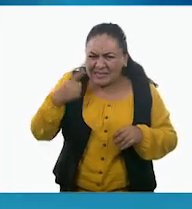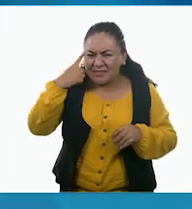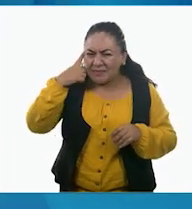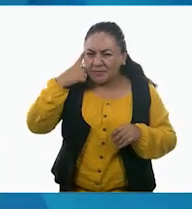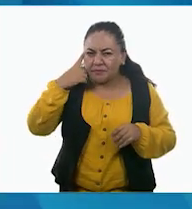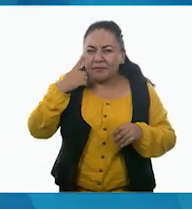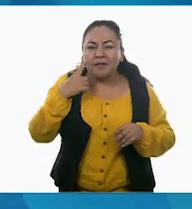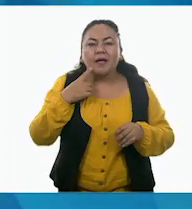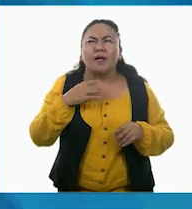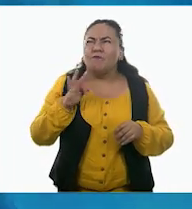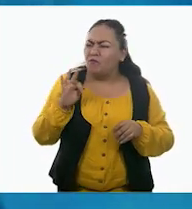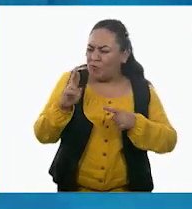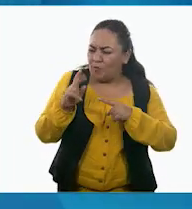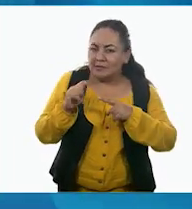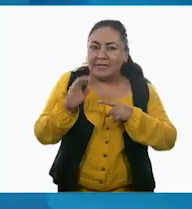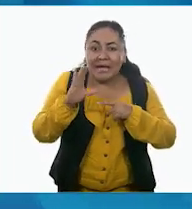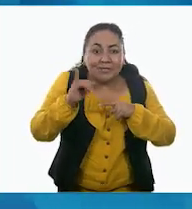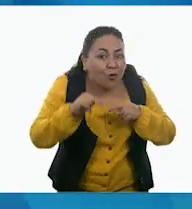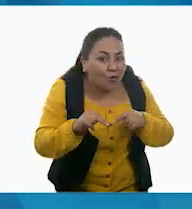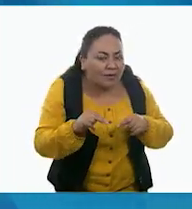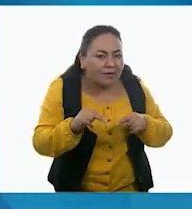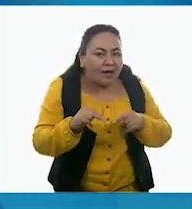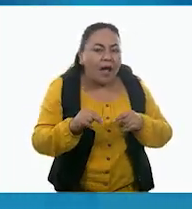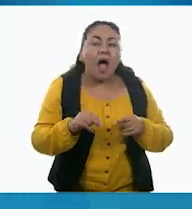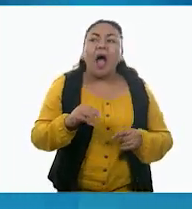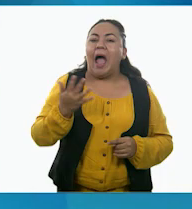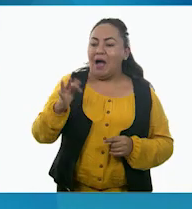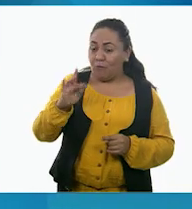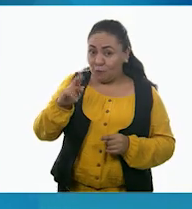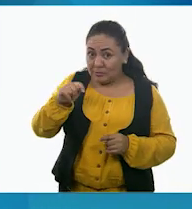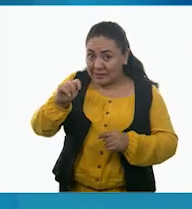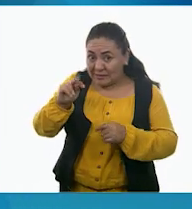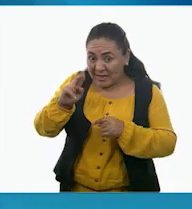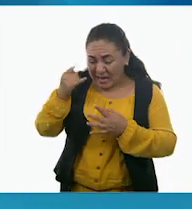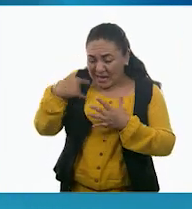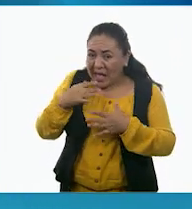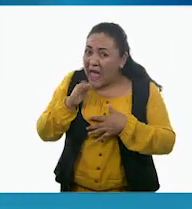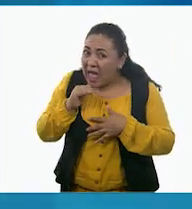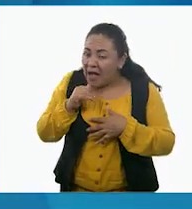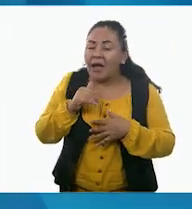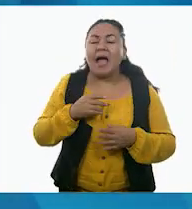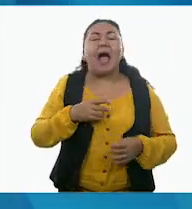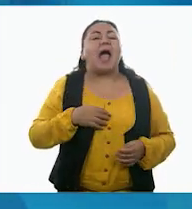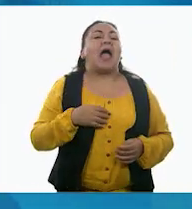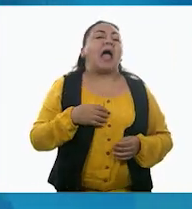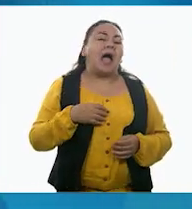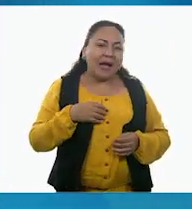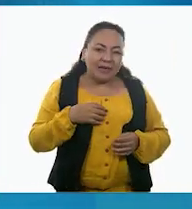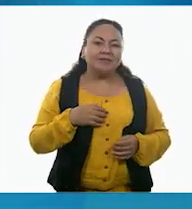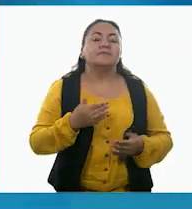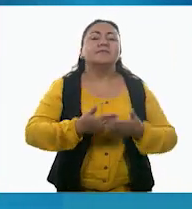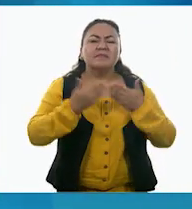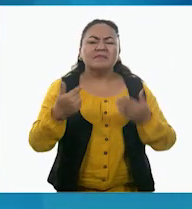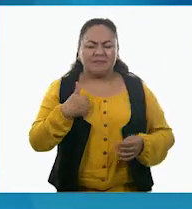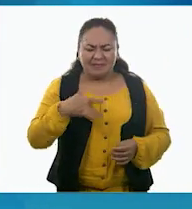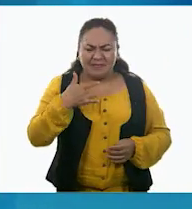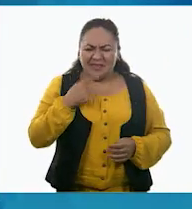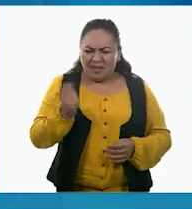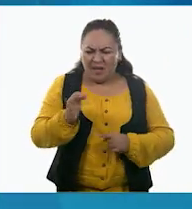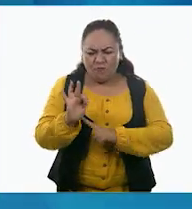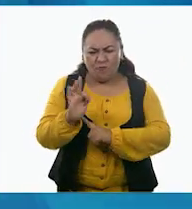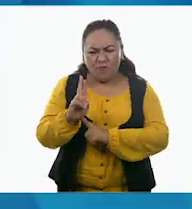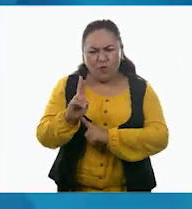¡Abuelitilistli! ¡Abuelitilistli! ¡Y nunca! ¡Timati tlen cuali tlamantli quema a cuali se mochilía!